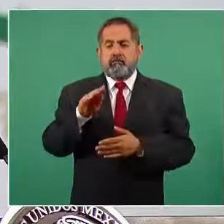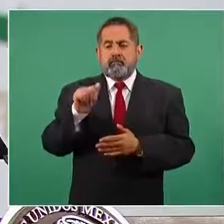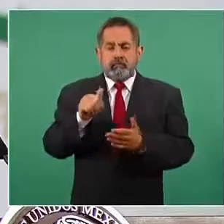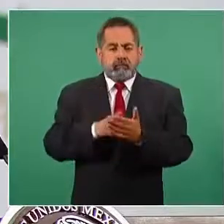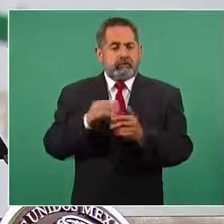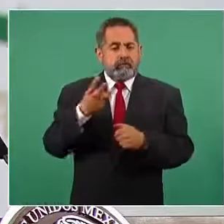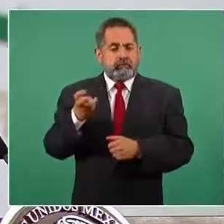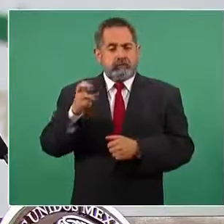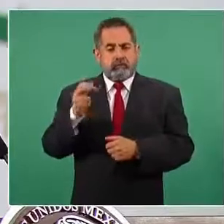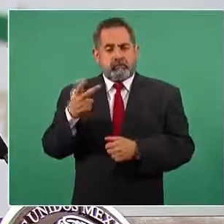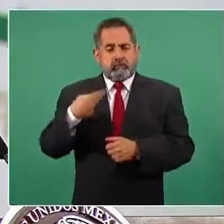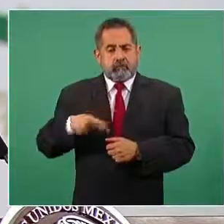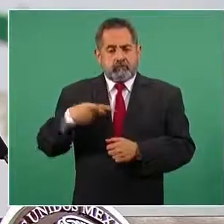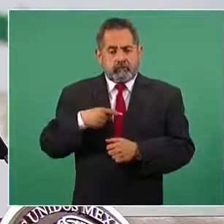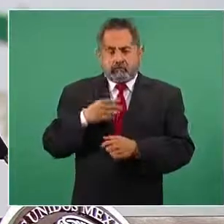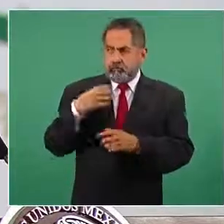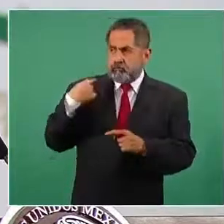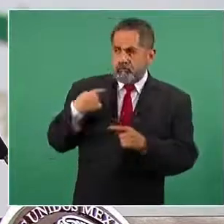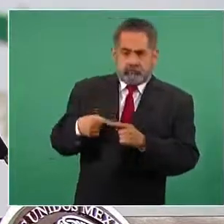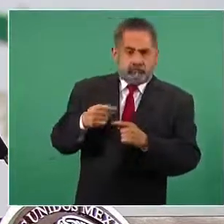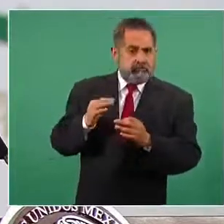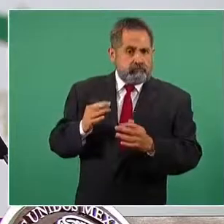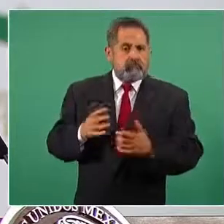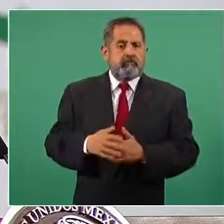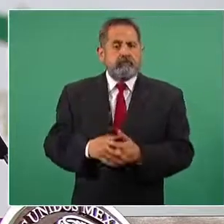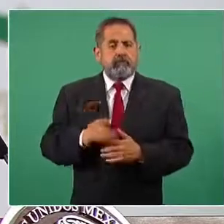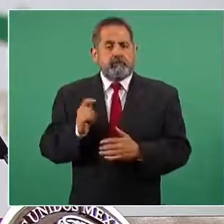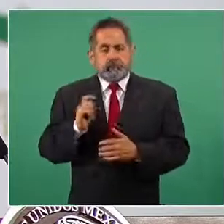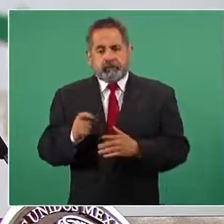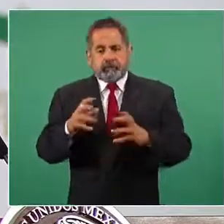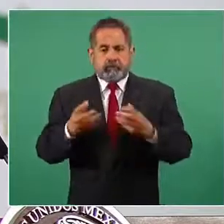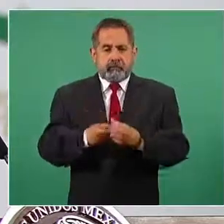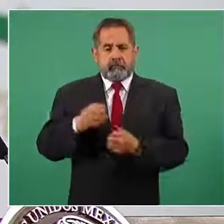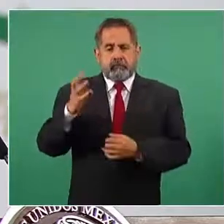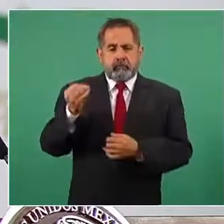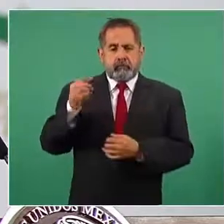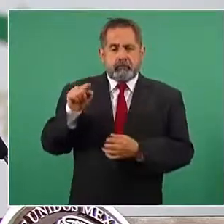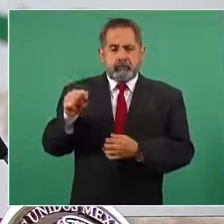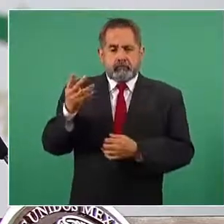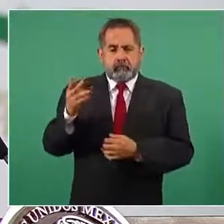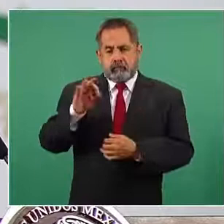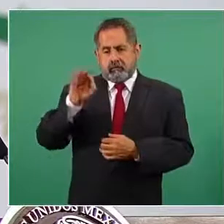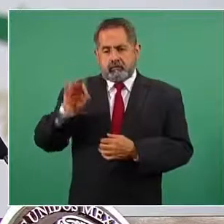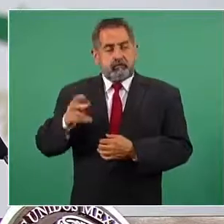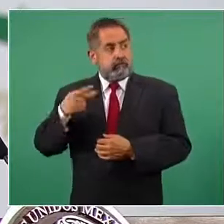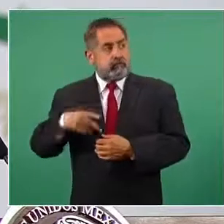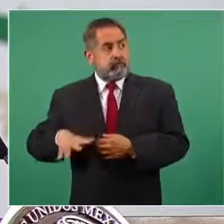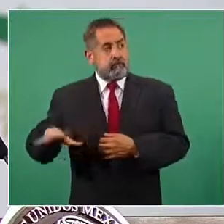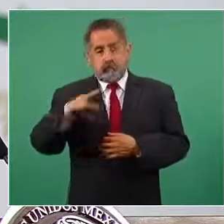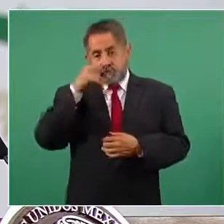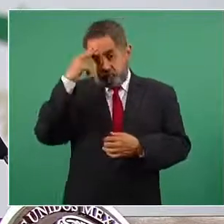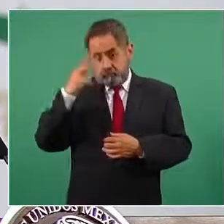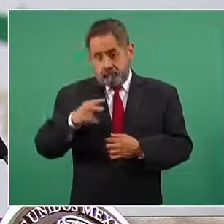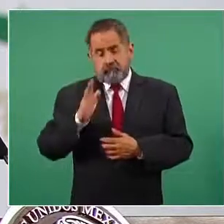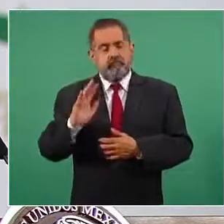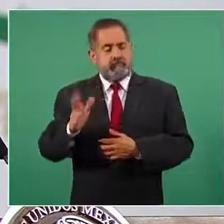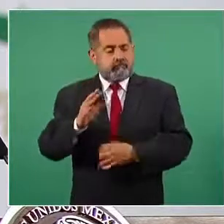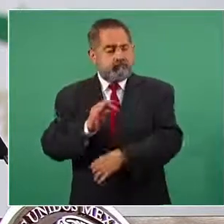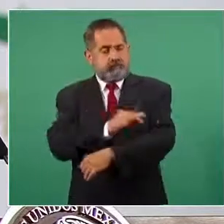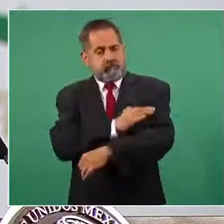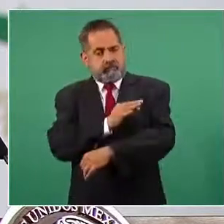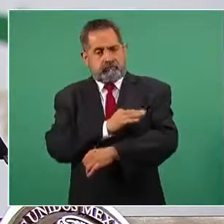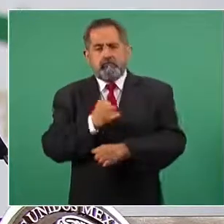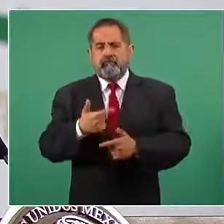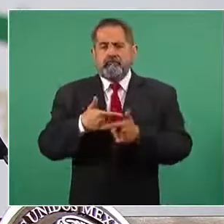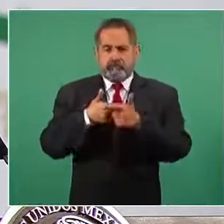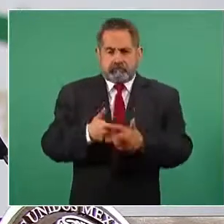12.096.308 personas hasta el momento. Esto representa 9.4% de la población nacional y seguiremos con